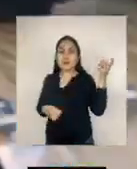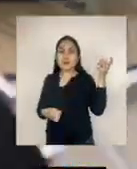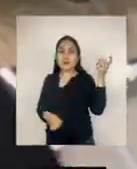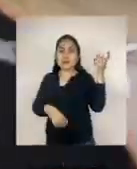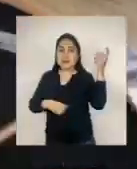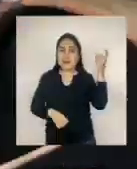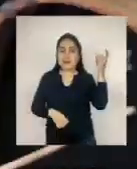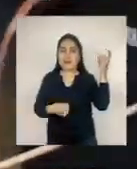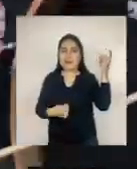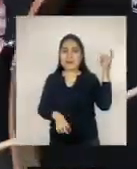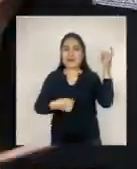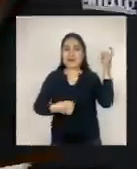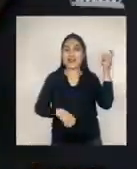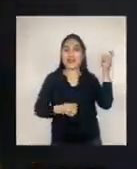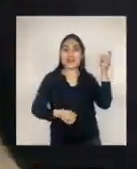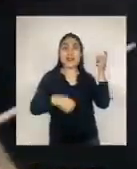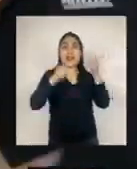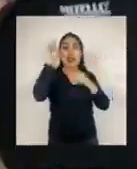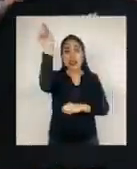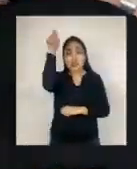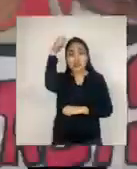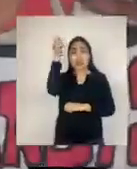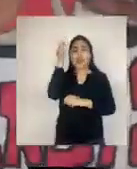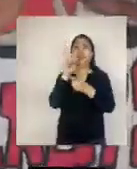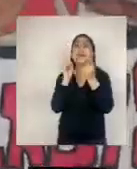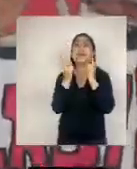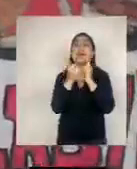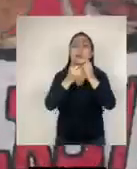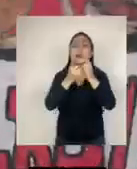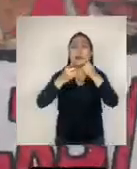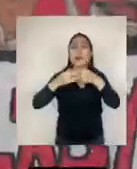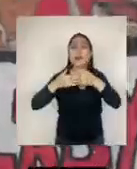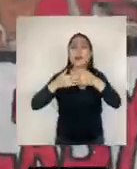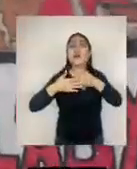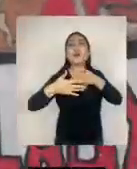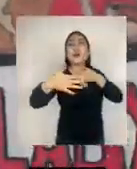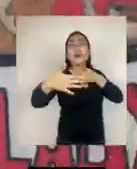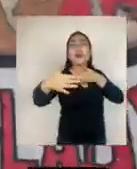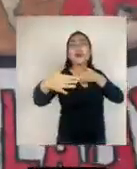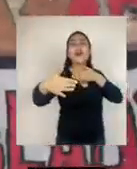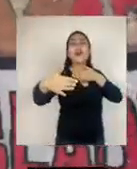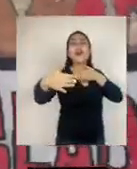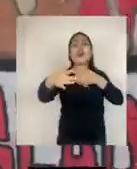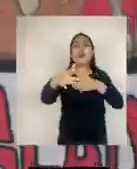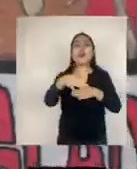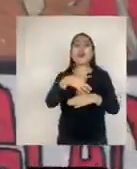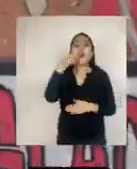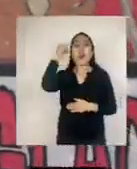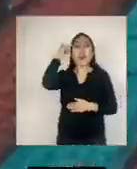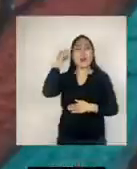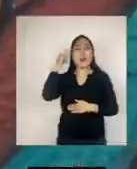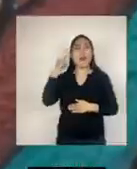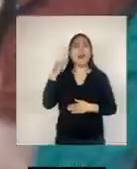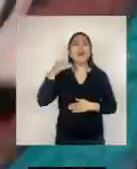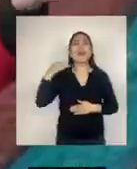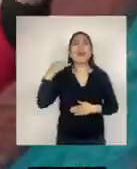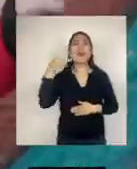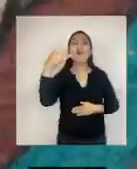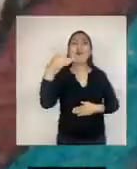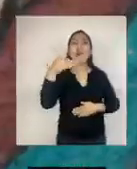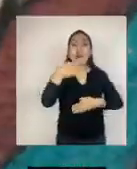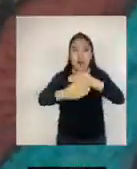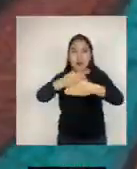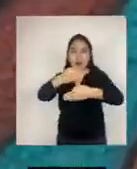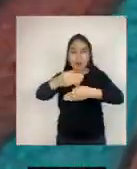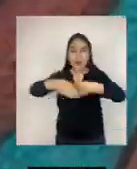creer en eso? La Yarim Contreras dice, estoy, yo igual me emocioné, dice. Miriam Contreras Ollanedel dice, lloré.